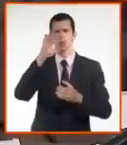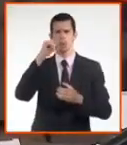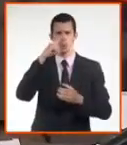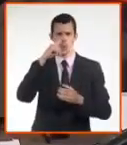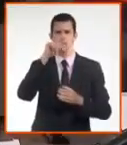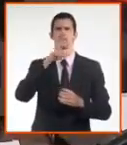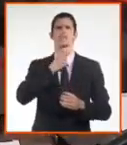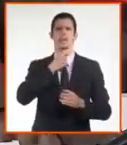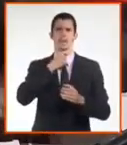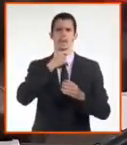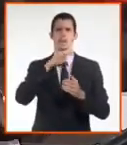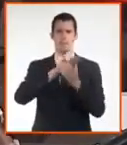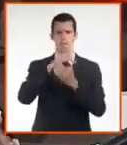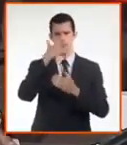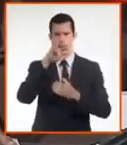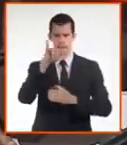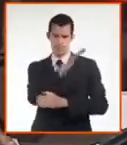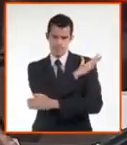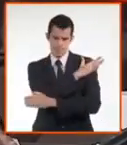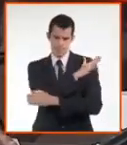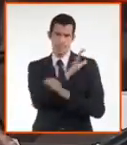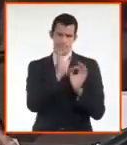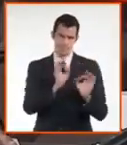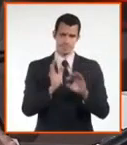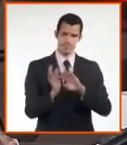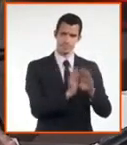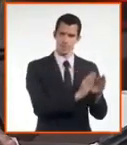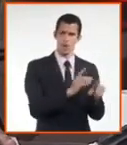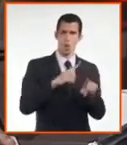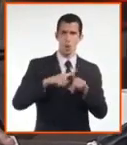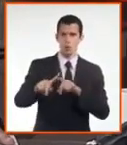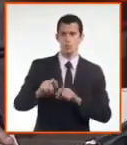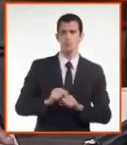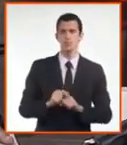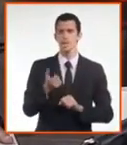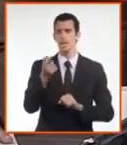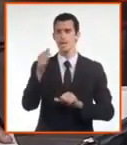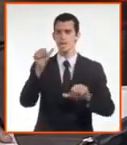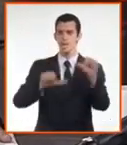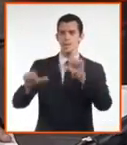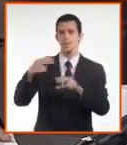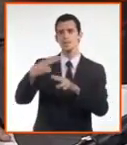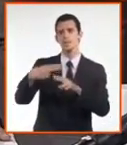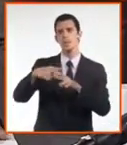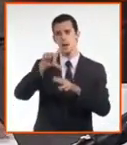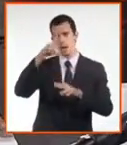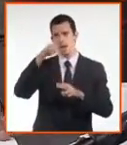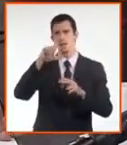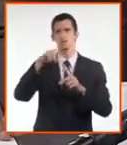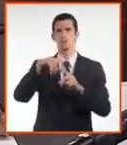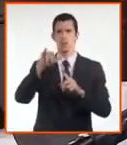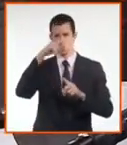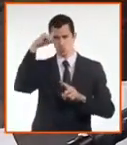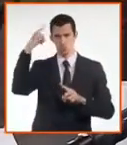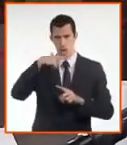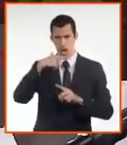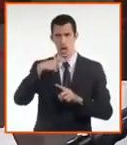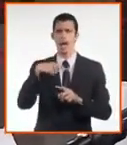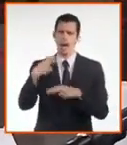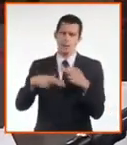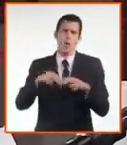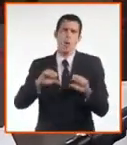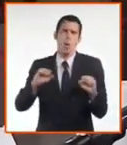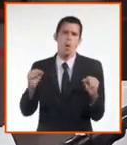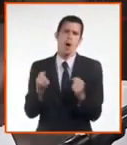y hoy que nosotros utilizamos lo hace la empresa y demás perteneciente a la bio fan